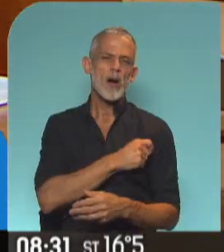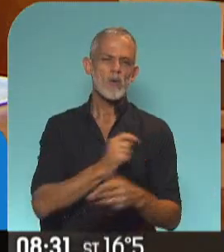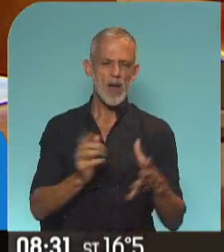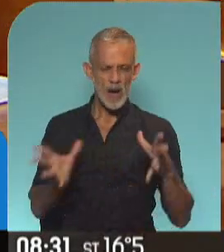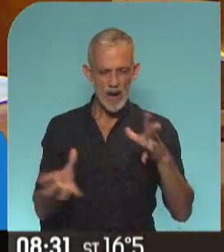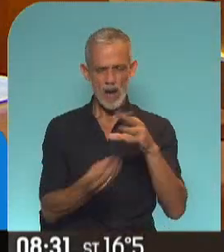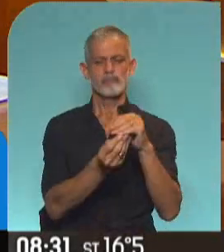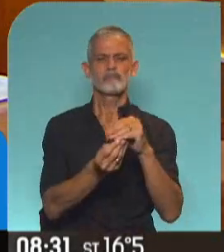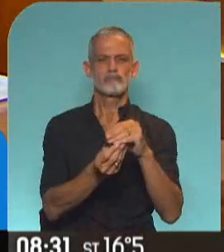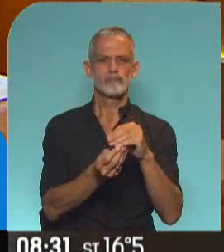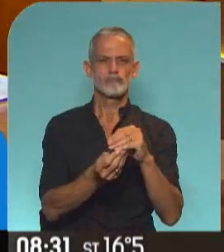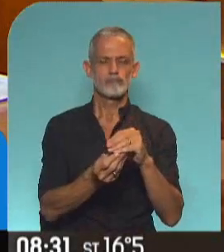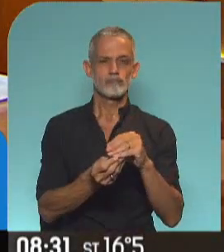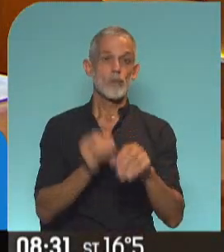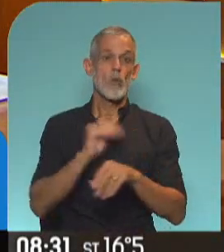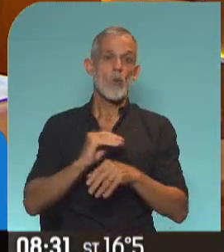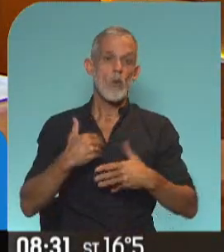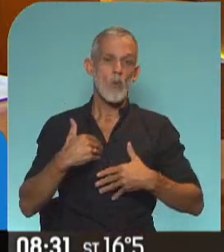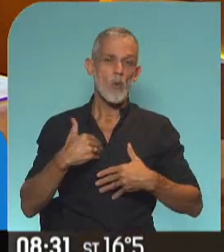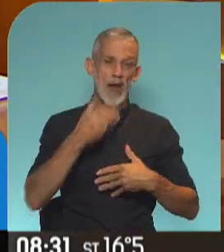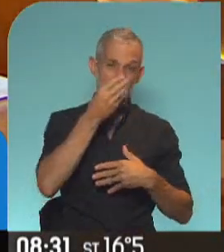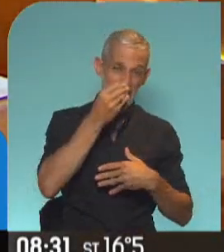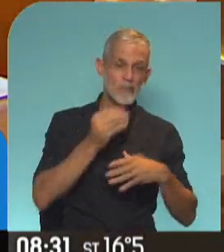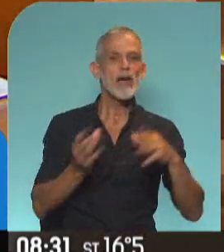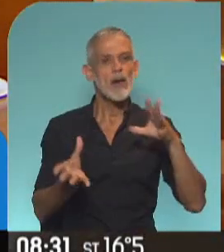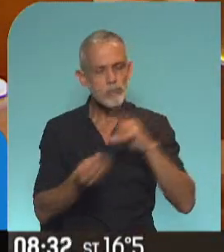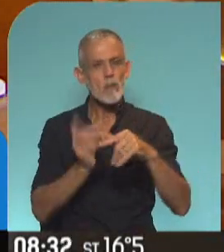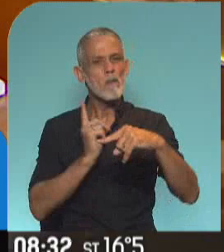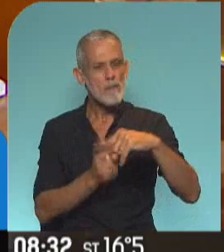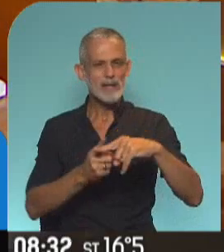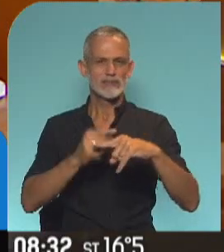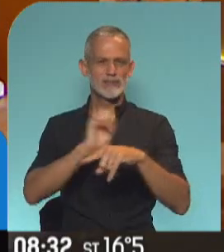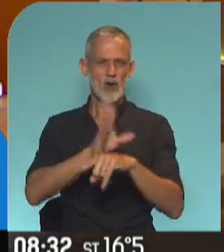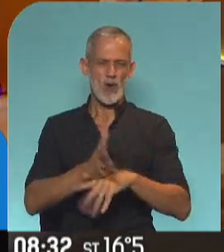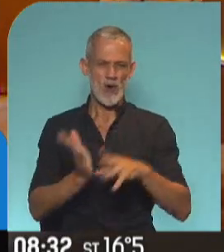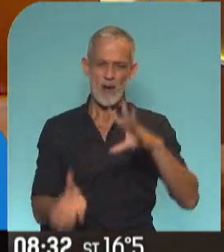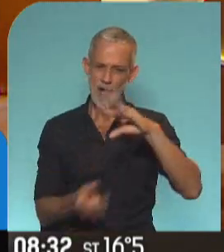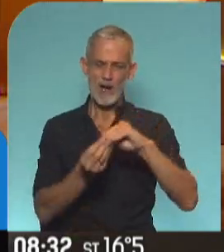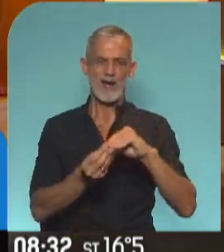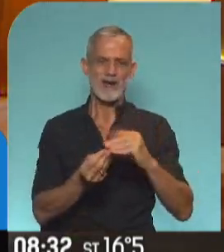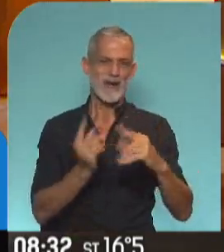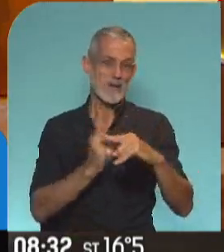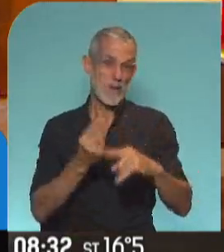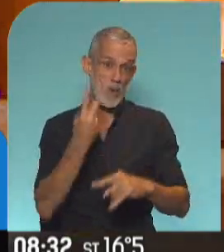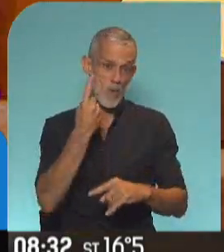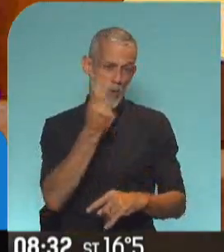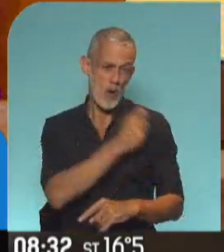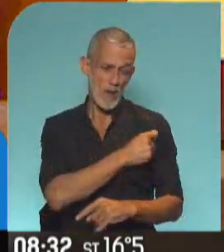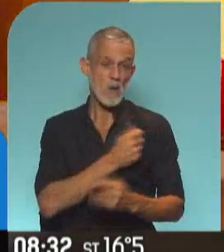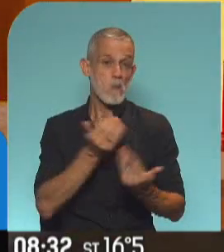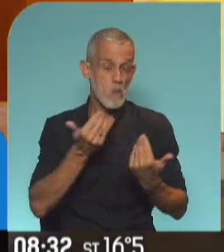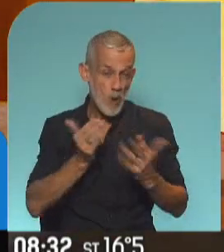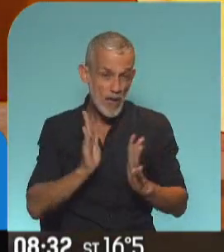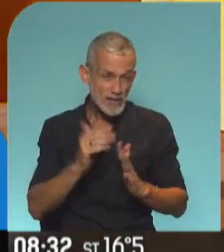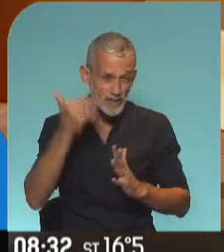que nos cubra contra la gripe y que nos cubra contra este coronavirus bendito que evidentemente llegó para